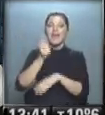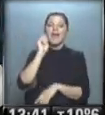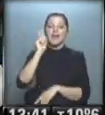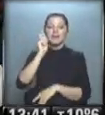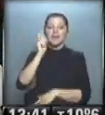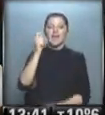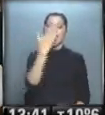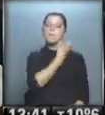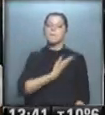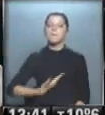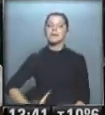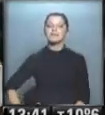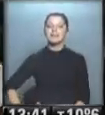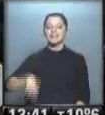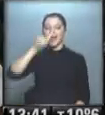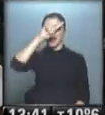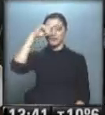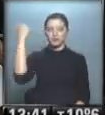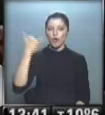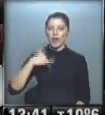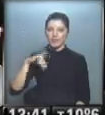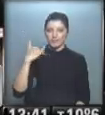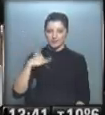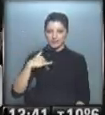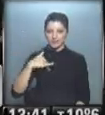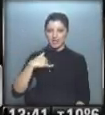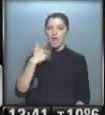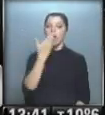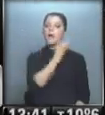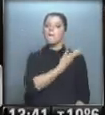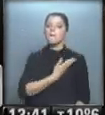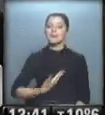presencia de la señoraa la